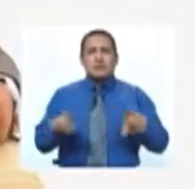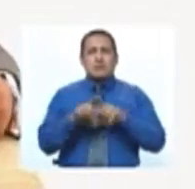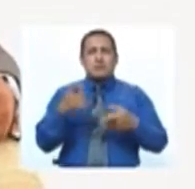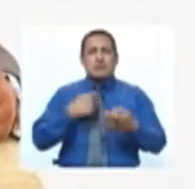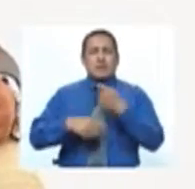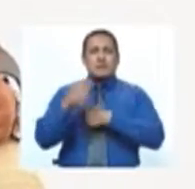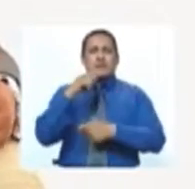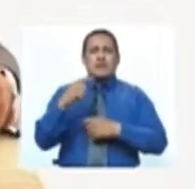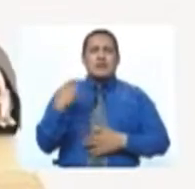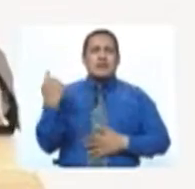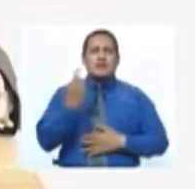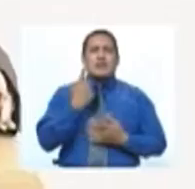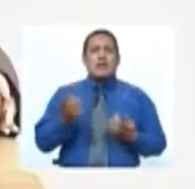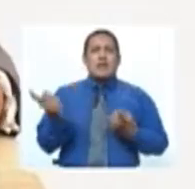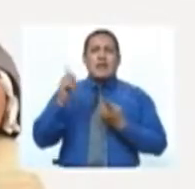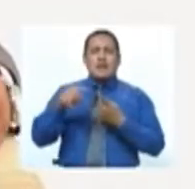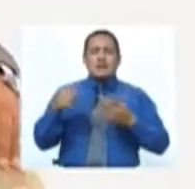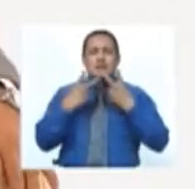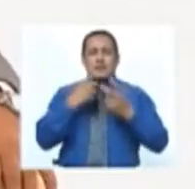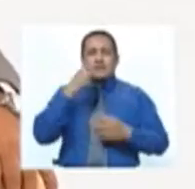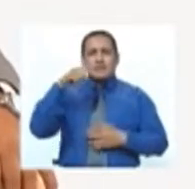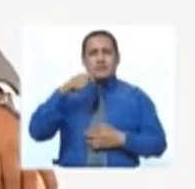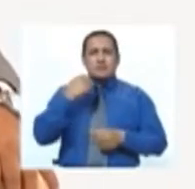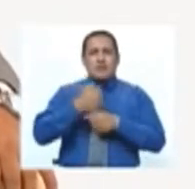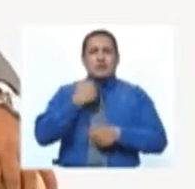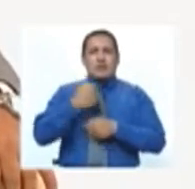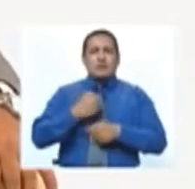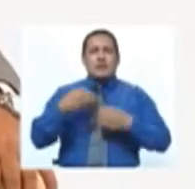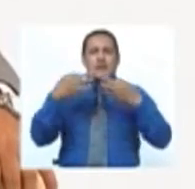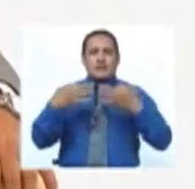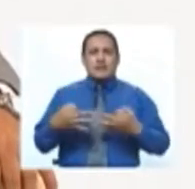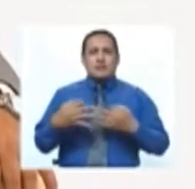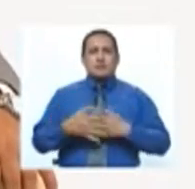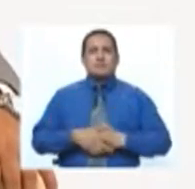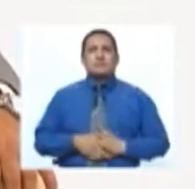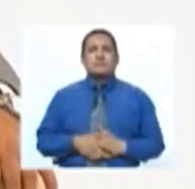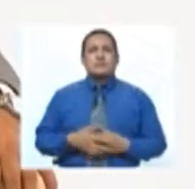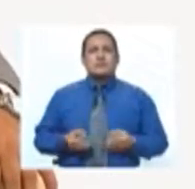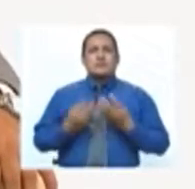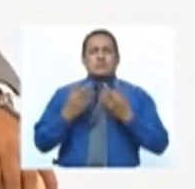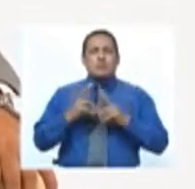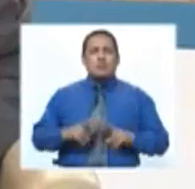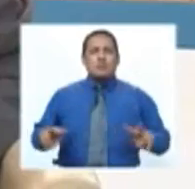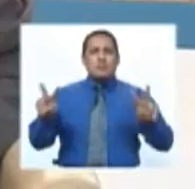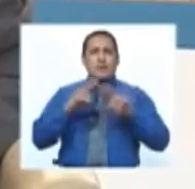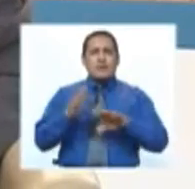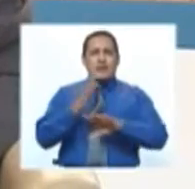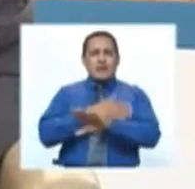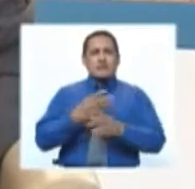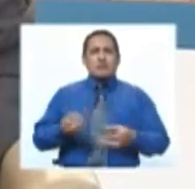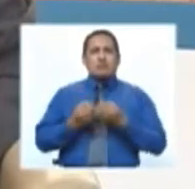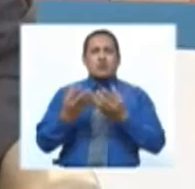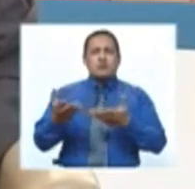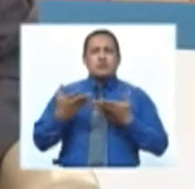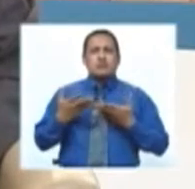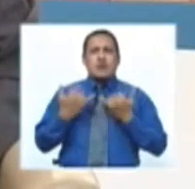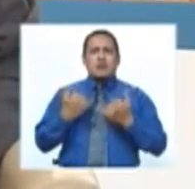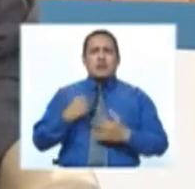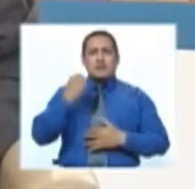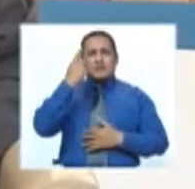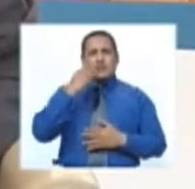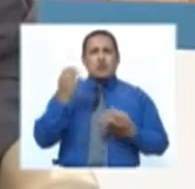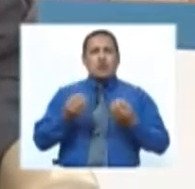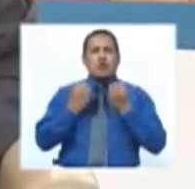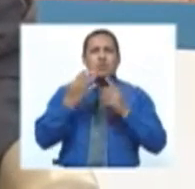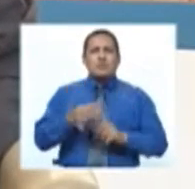en una subasta pública, aun cuando no sean necesariamente funcionarios o servidores públicos. Pero es muy válida la tingencia porque nos da a